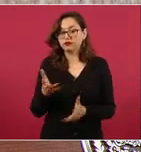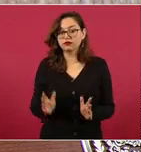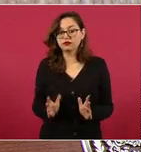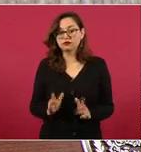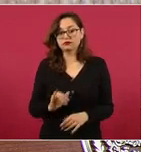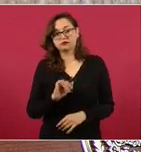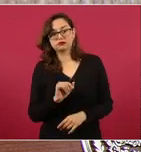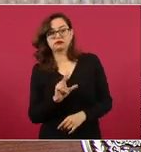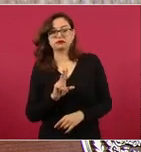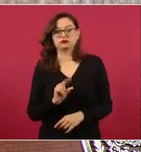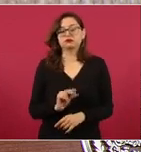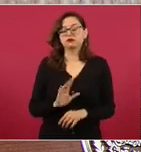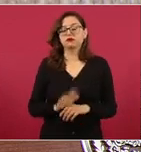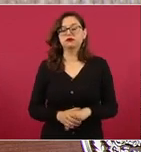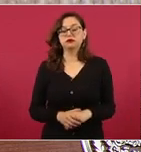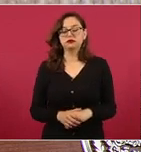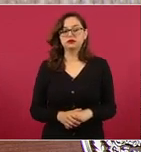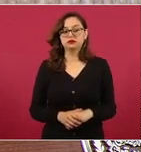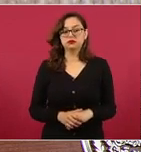Sí, no.